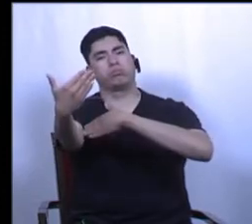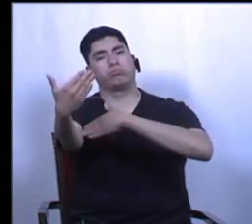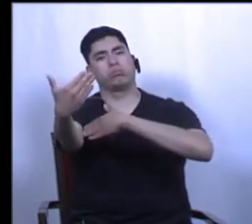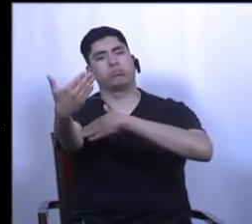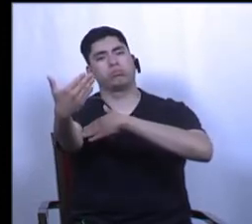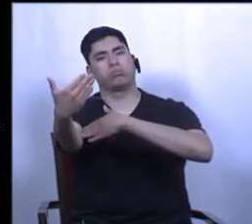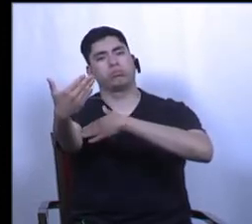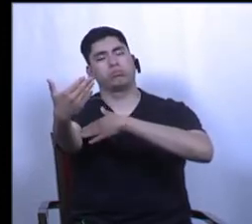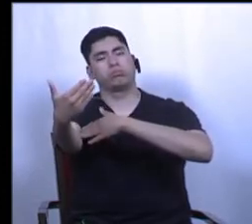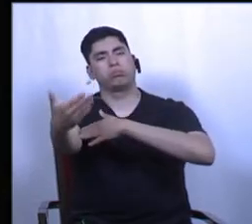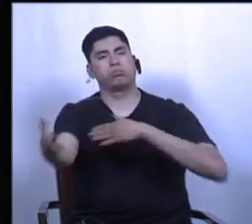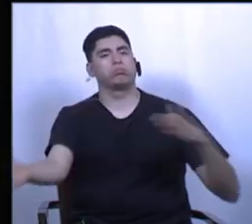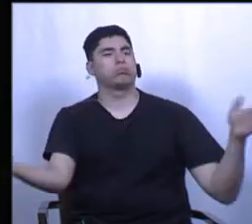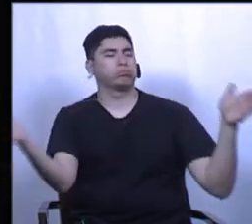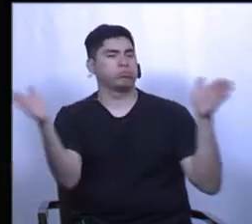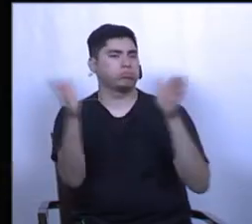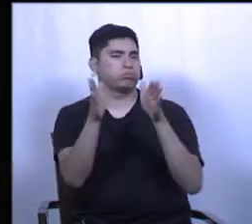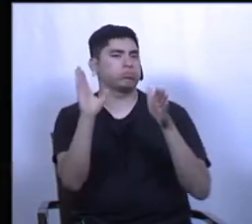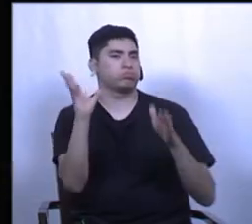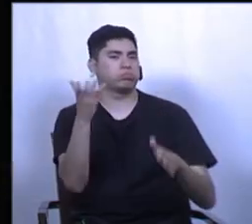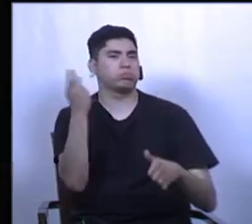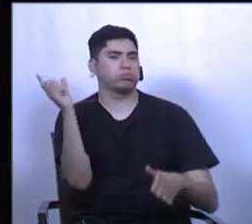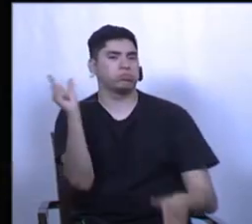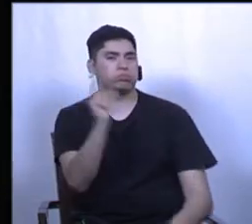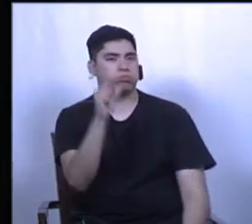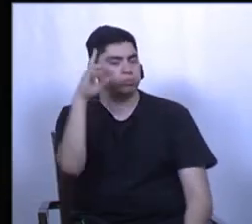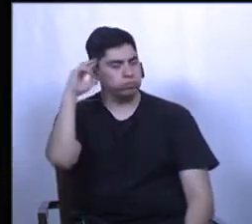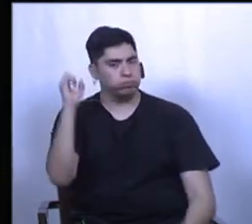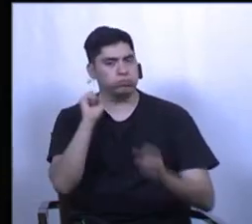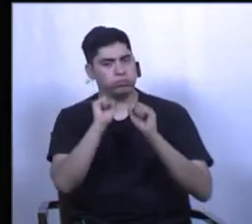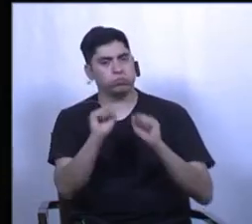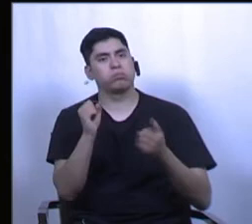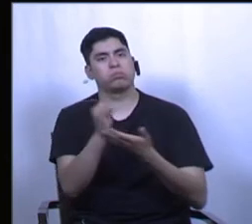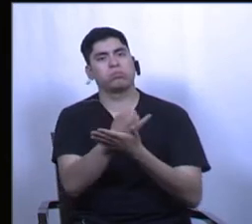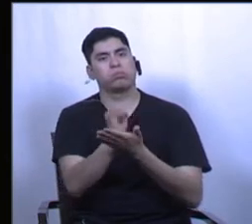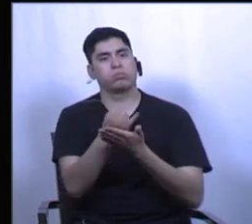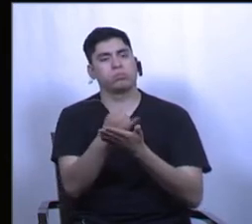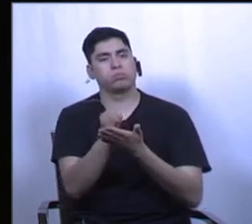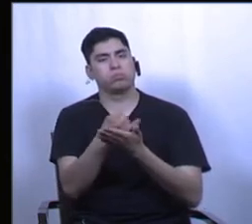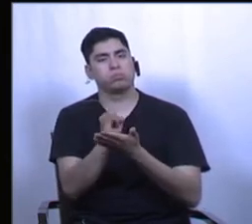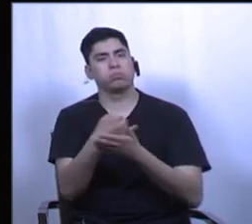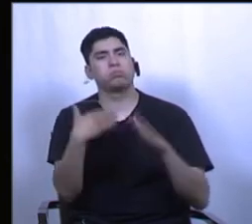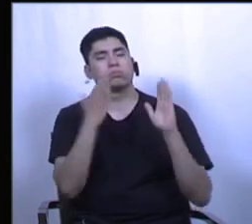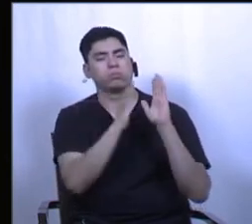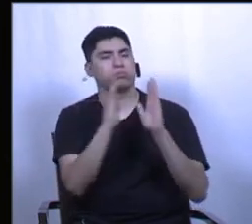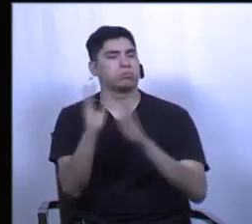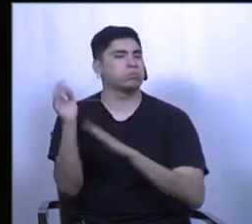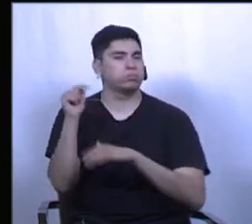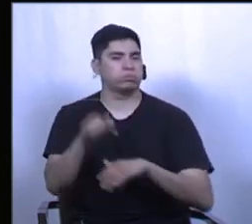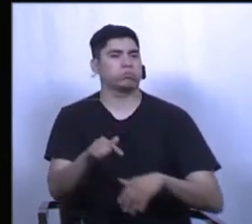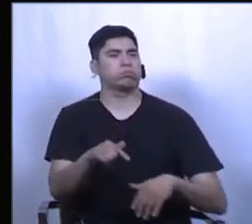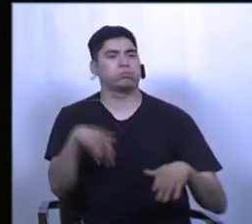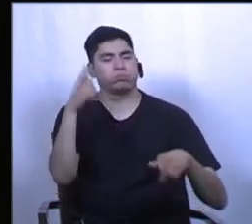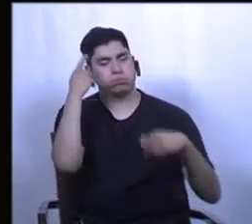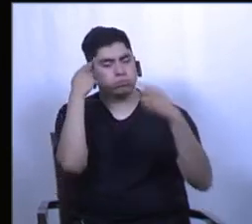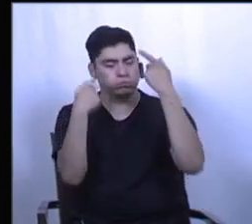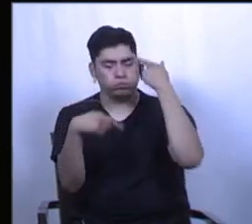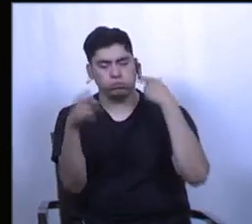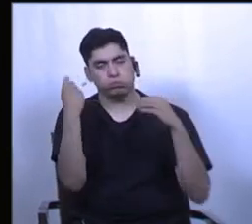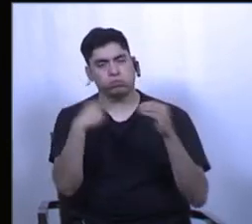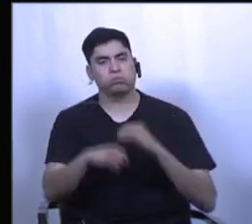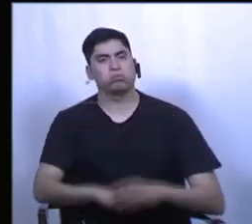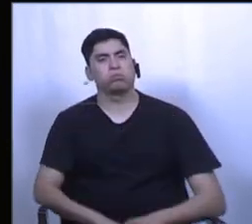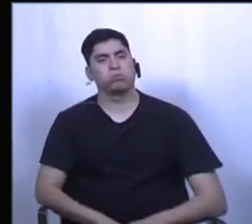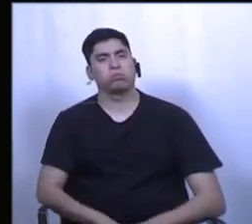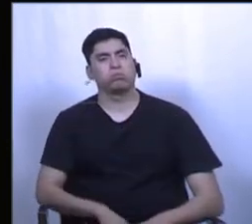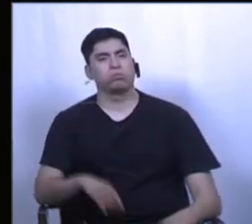suceder. Es un espacio muy pequeño para poder intervenir y tratar estos desórdenes. Ese es